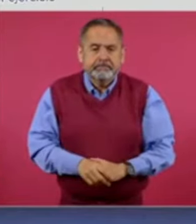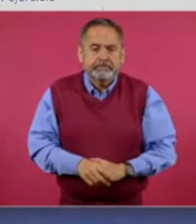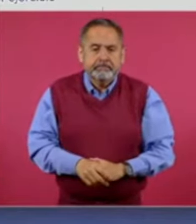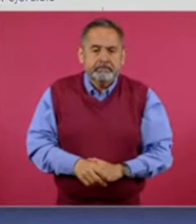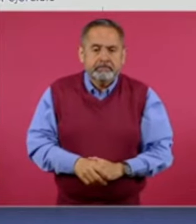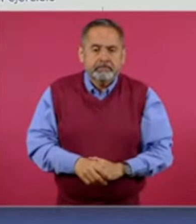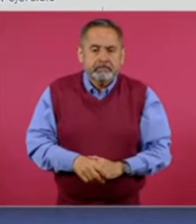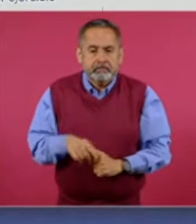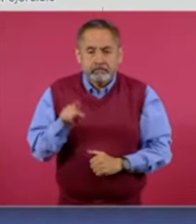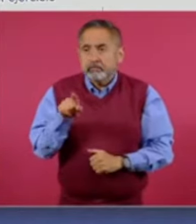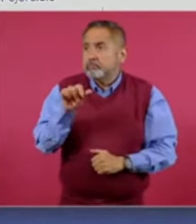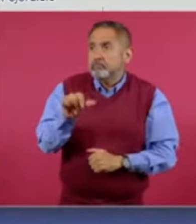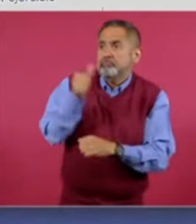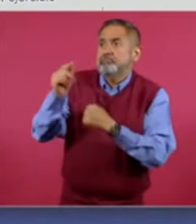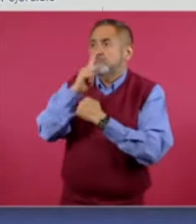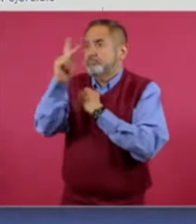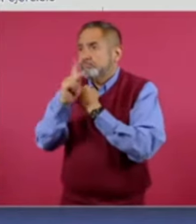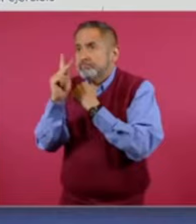Esto nos une